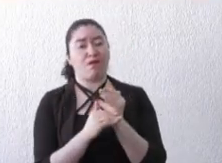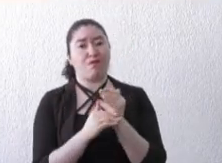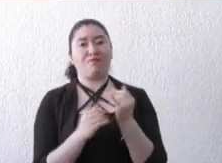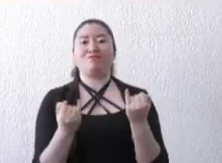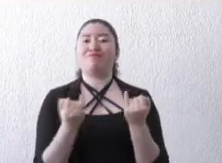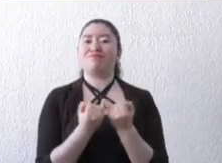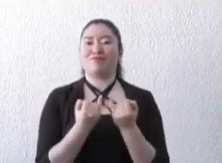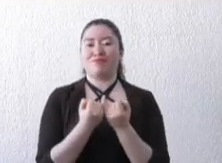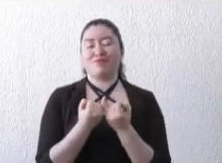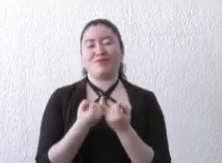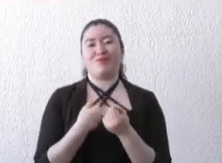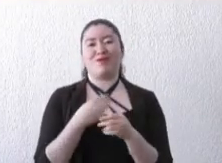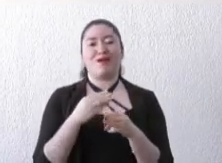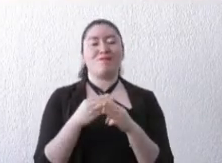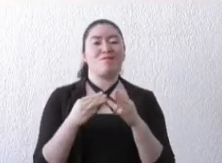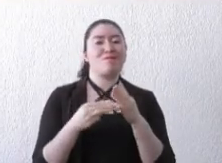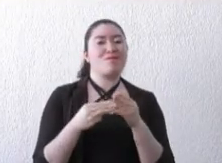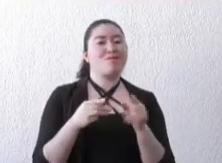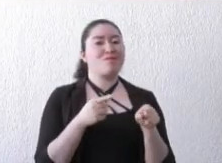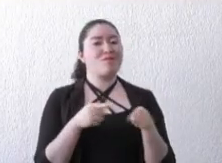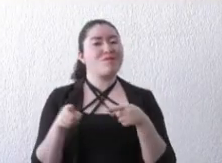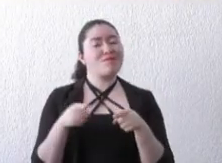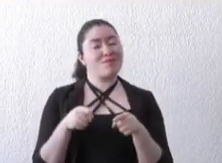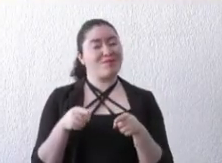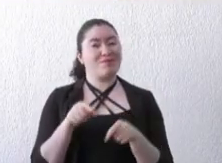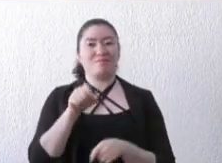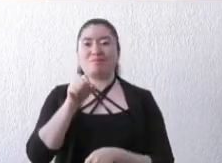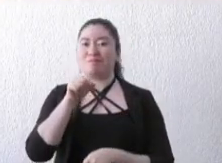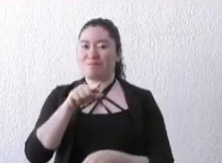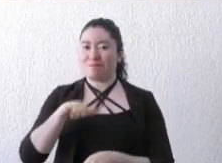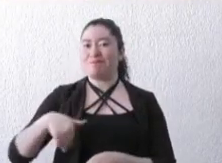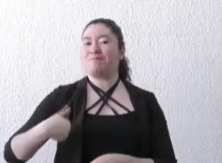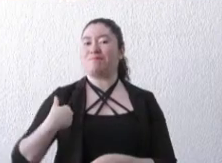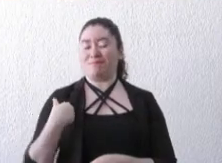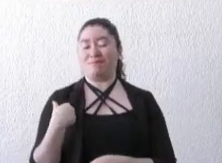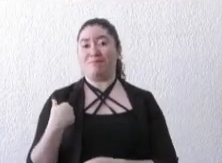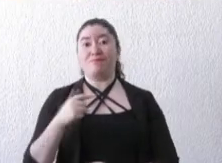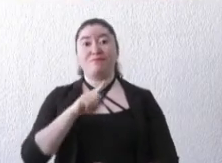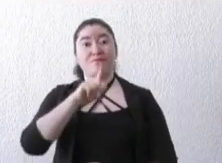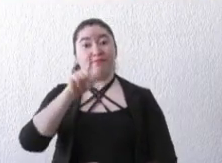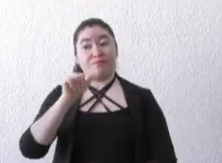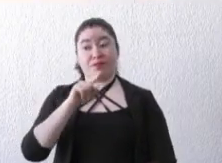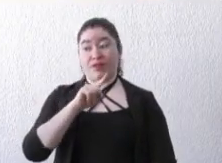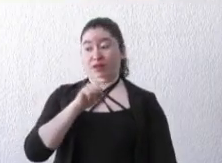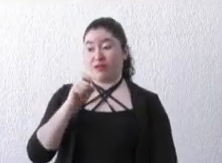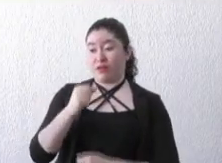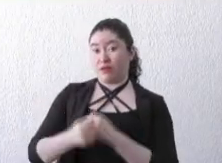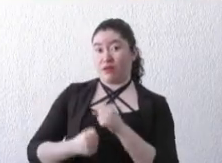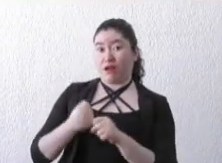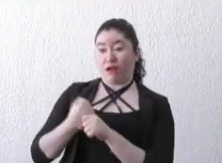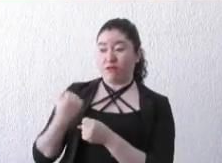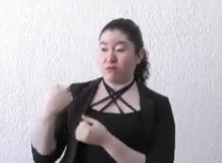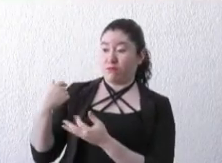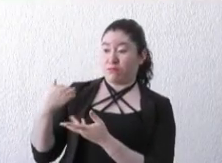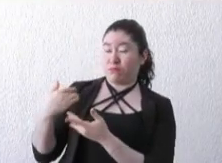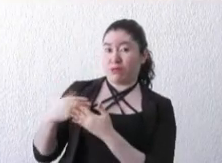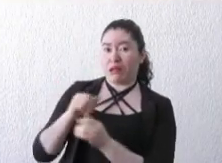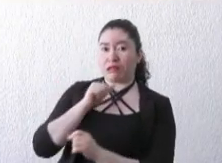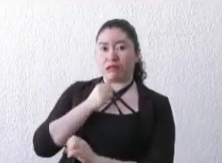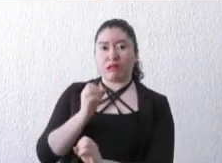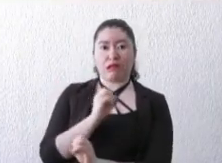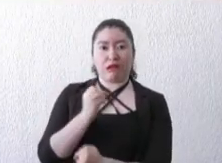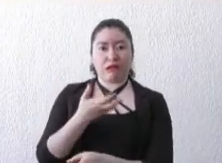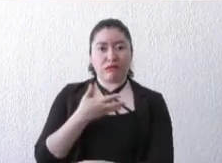guardar instrumentos, y será un espacio digno que después de más de 100 años tendrá esa